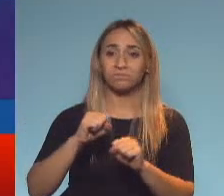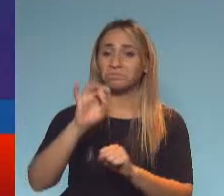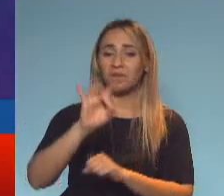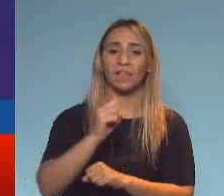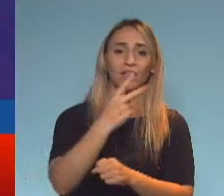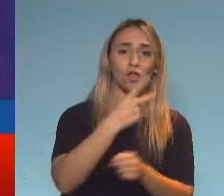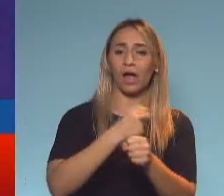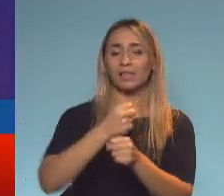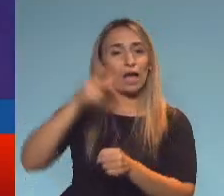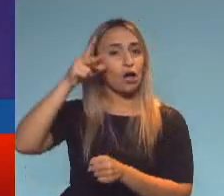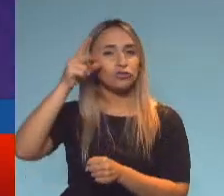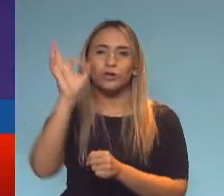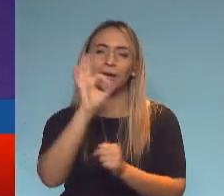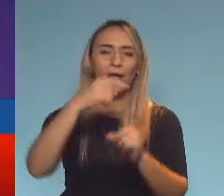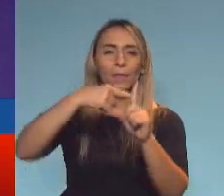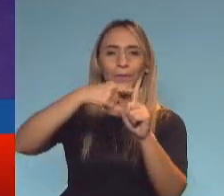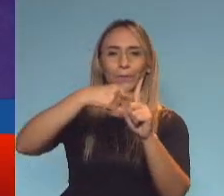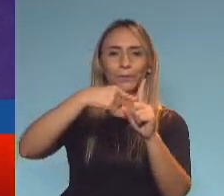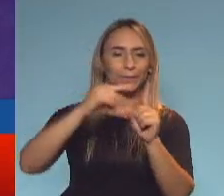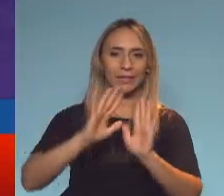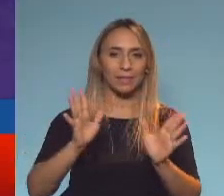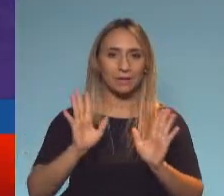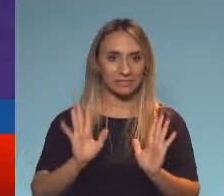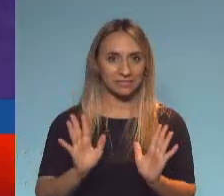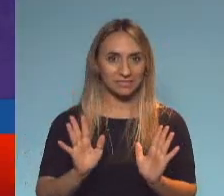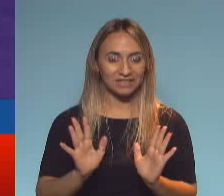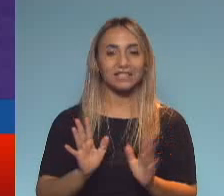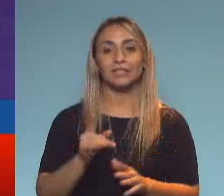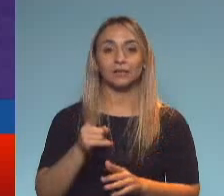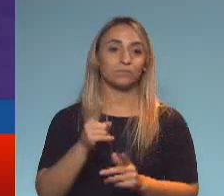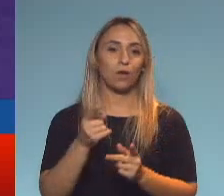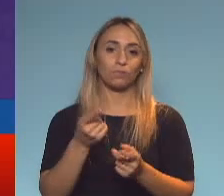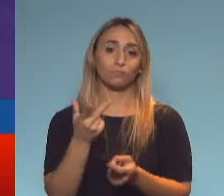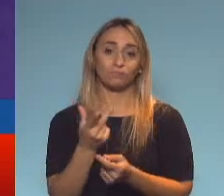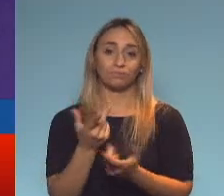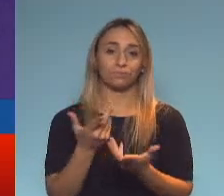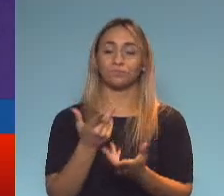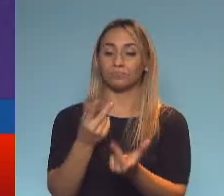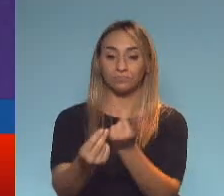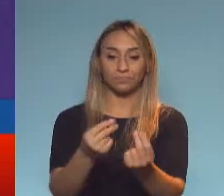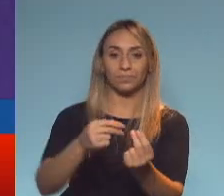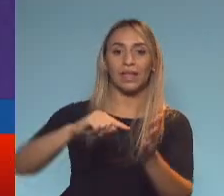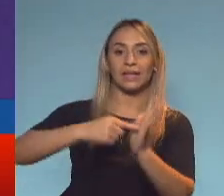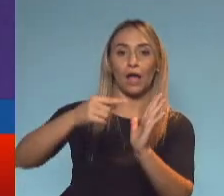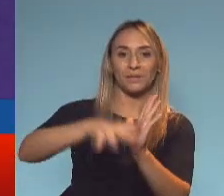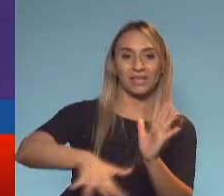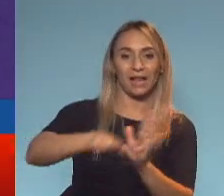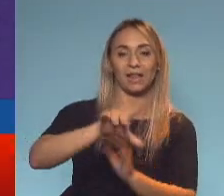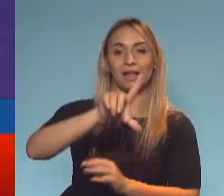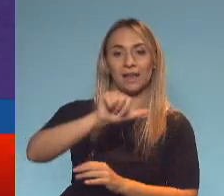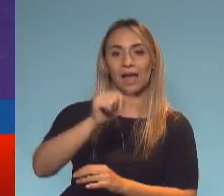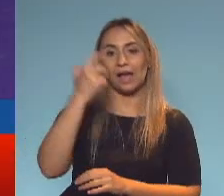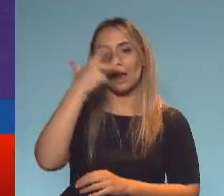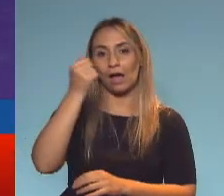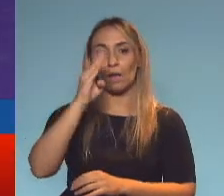a 8 grados centígrados. Y va a ser administrada, como decíamos, en la capital cubana. La